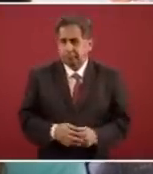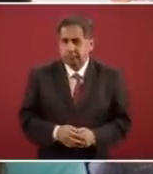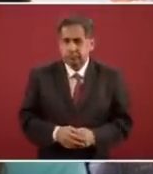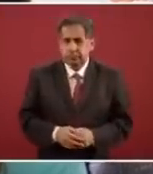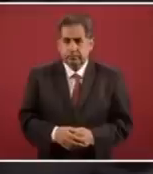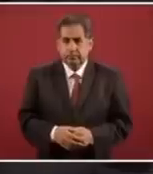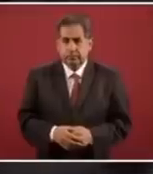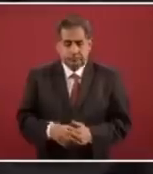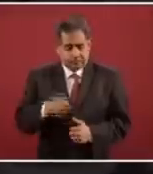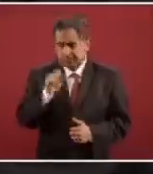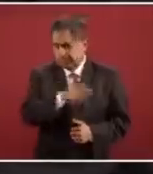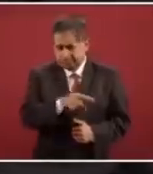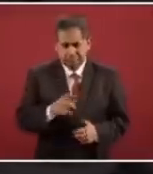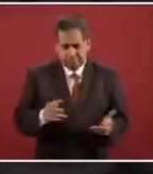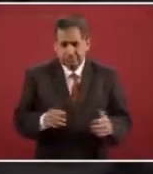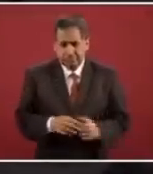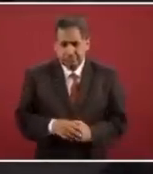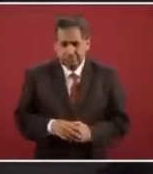a partir de